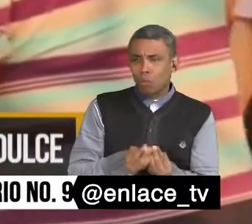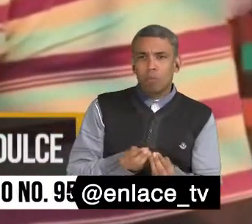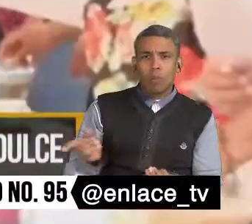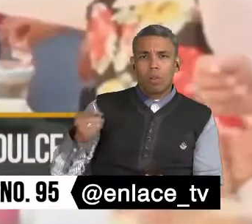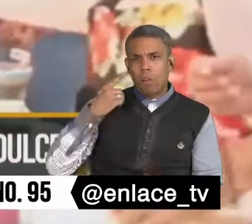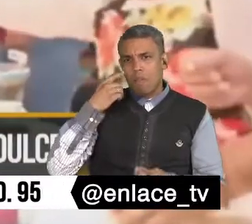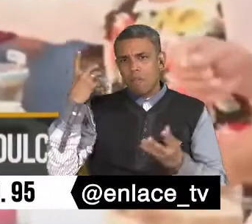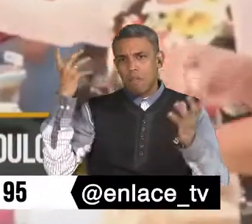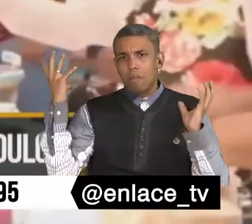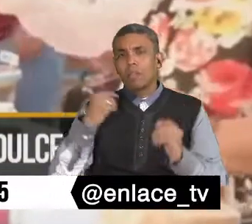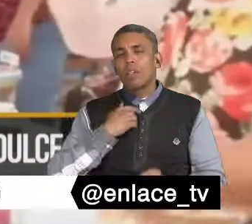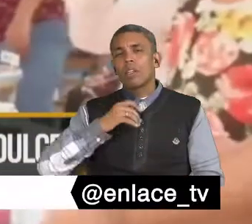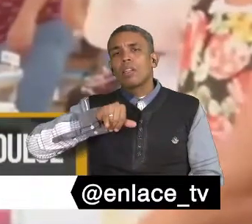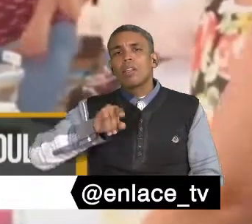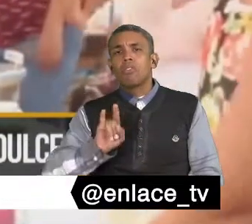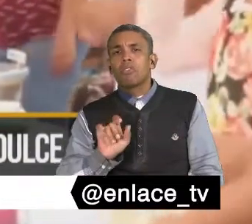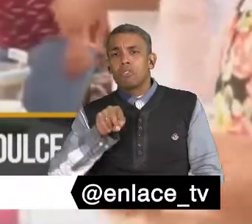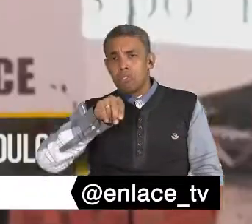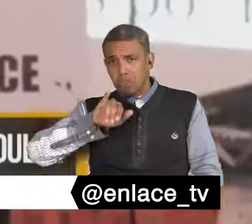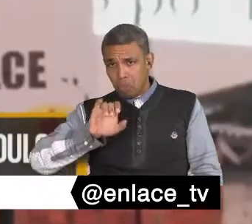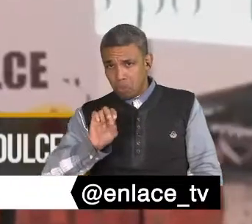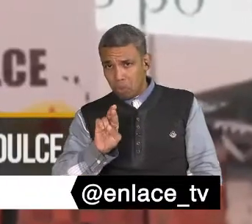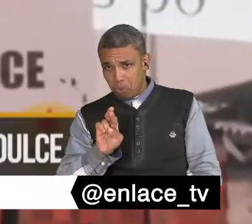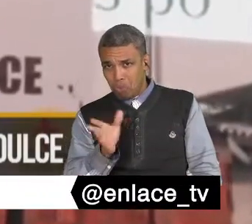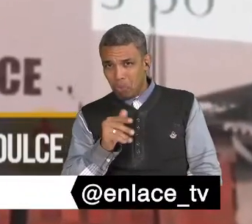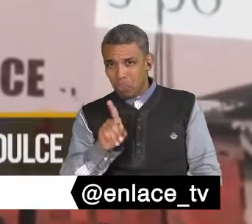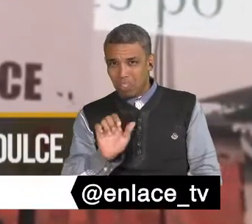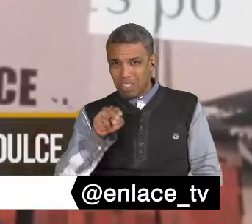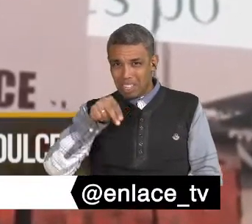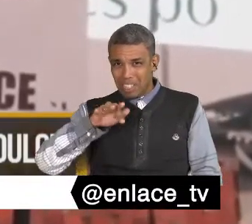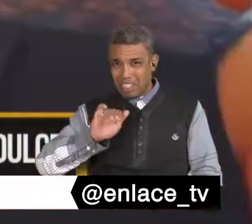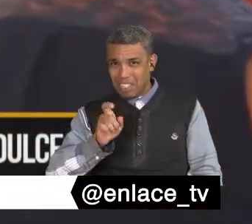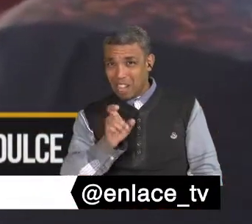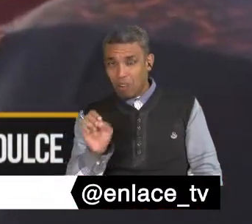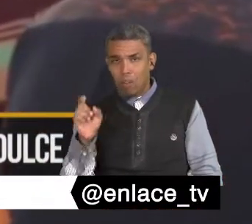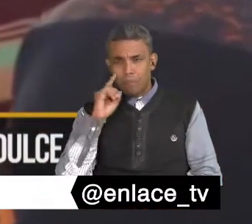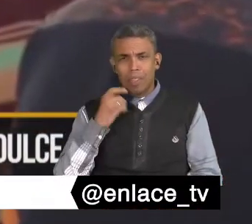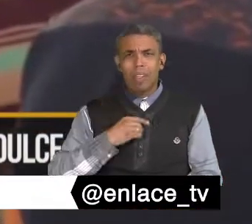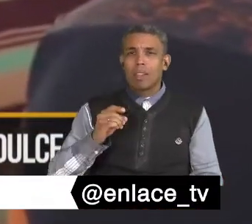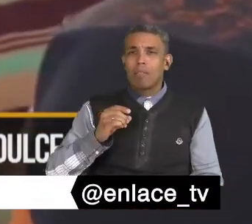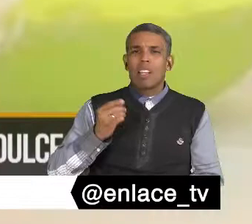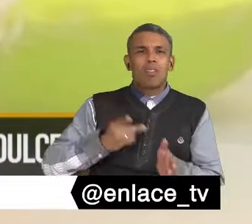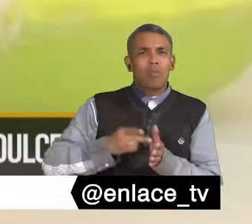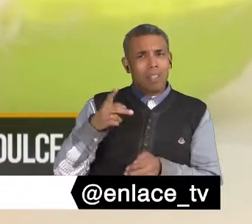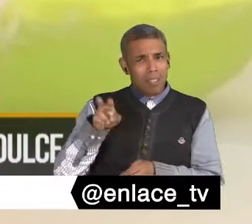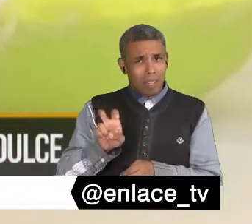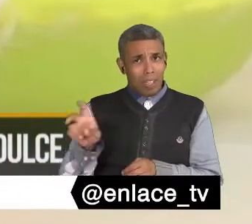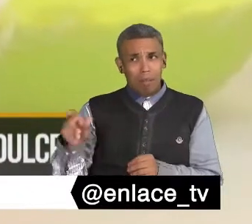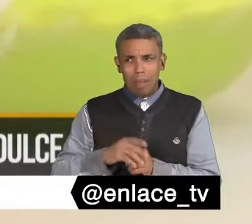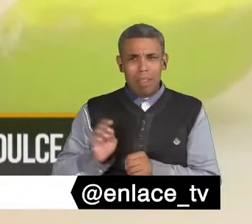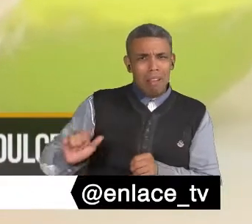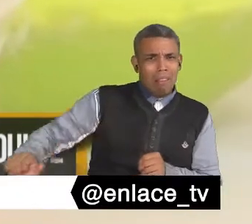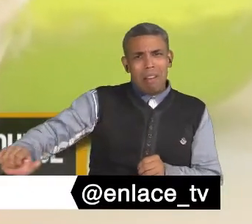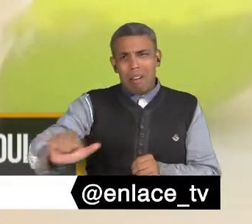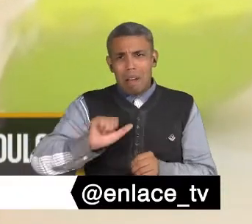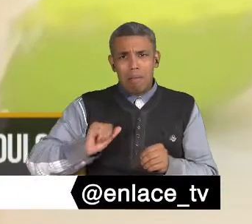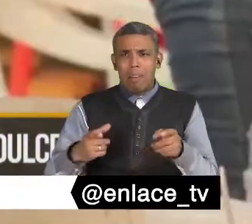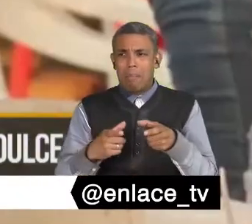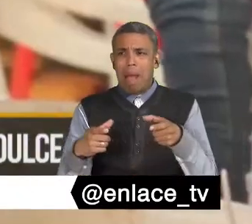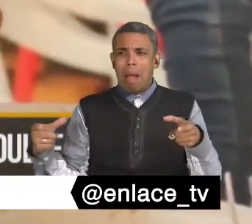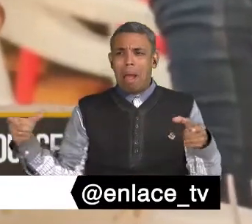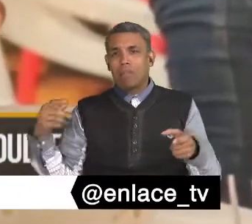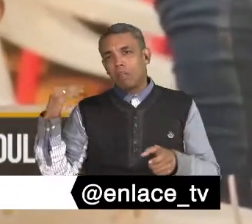lleva posicionado este evento, que para el 2017 tendrá más de 50 mujeres integradas con un solo objetivo: deleitar